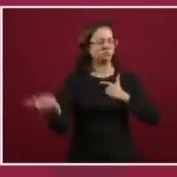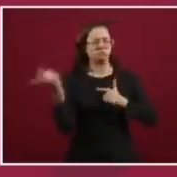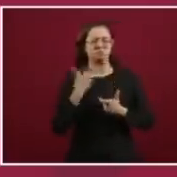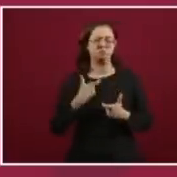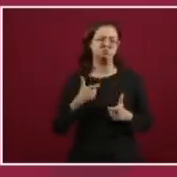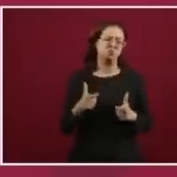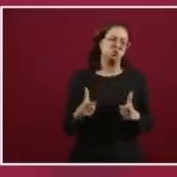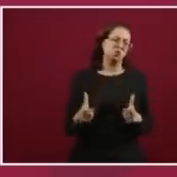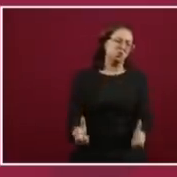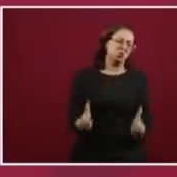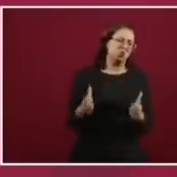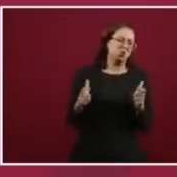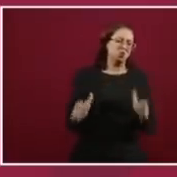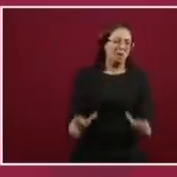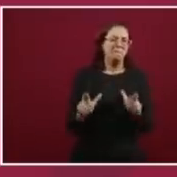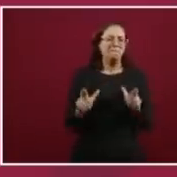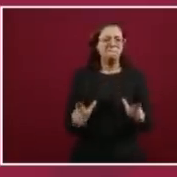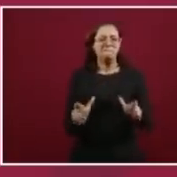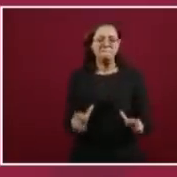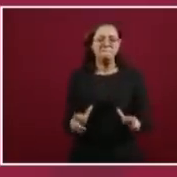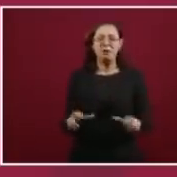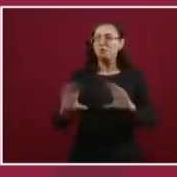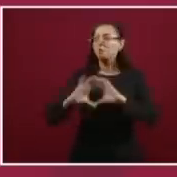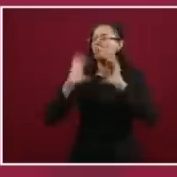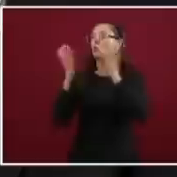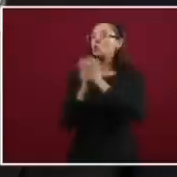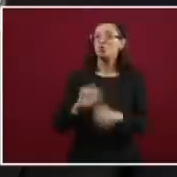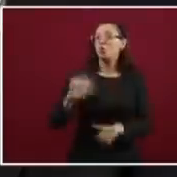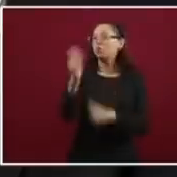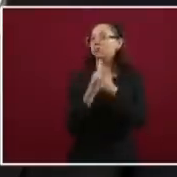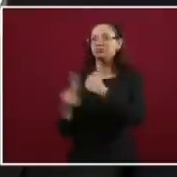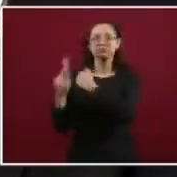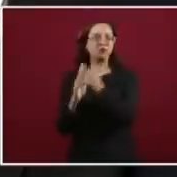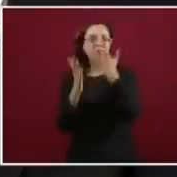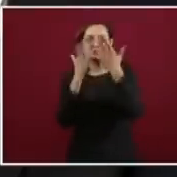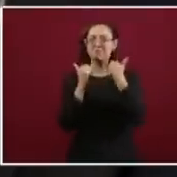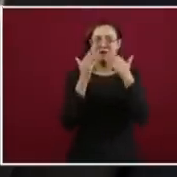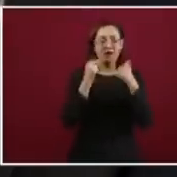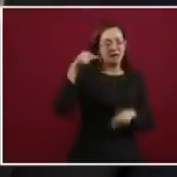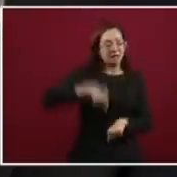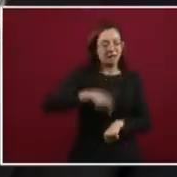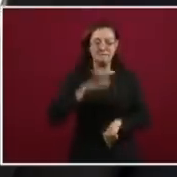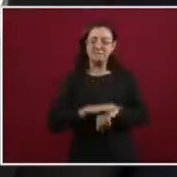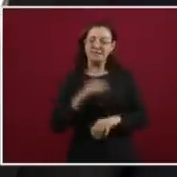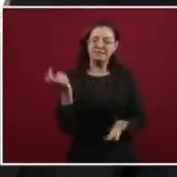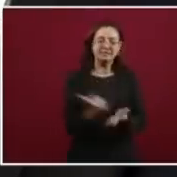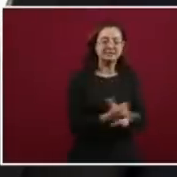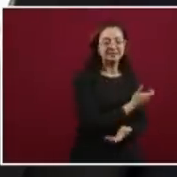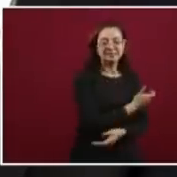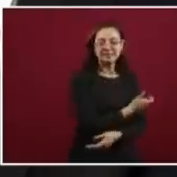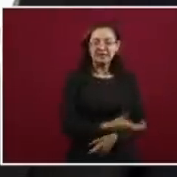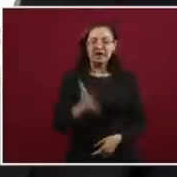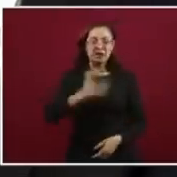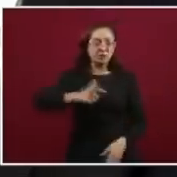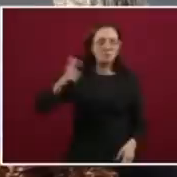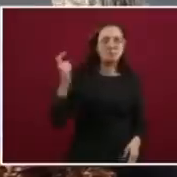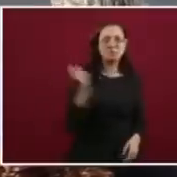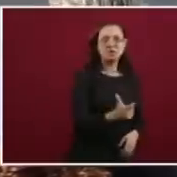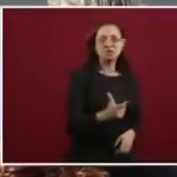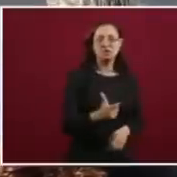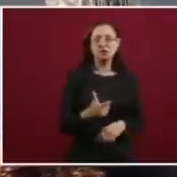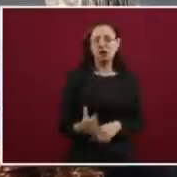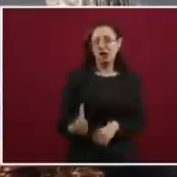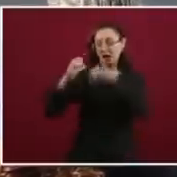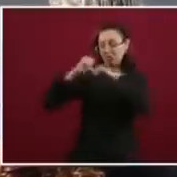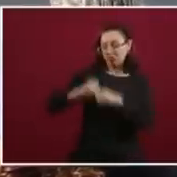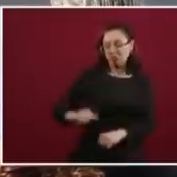más elevados en todo el mundo me refiero de los y altos